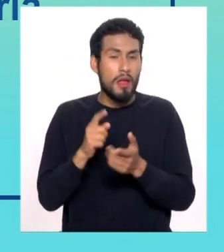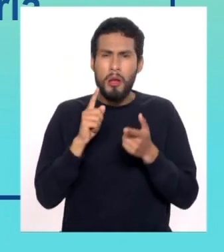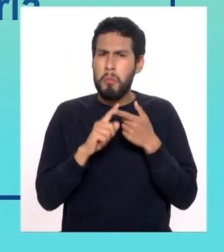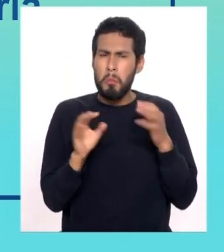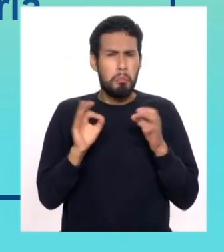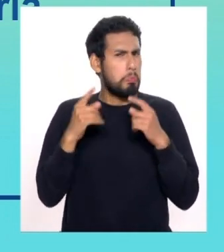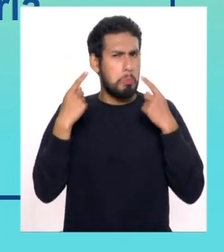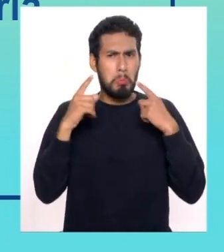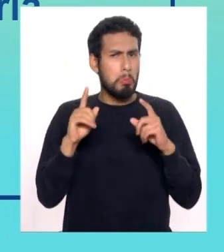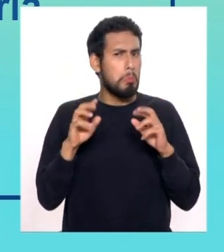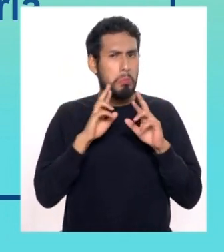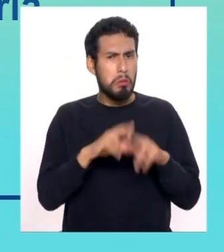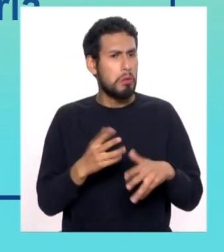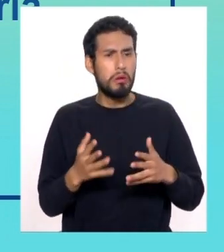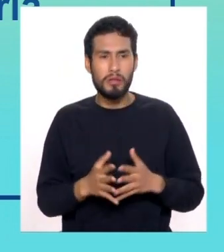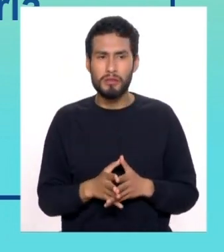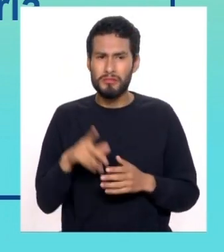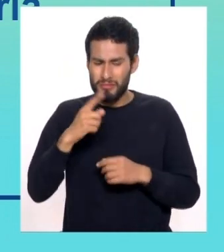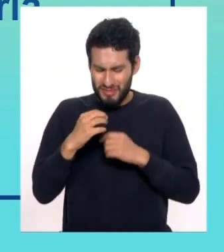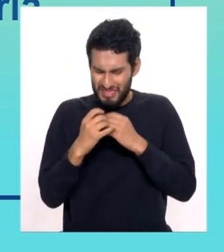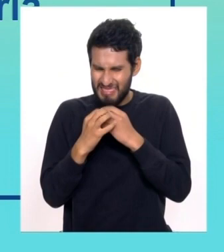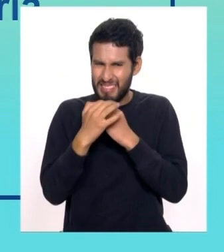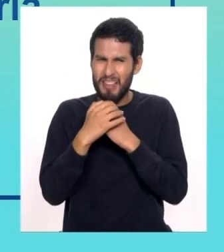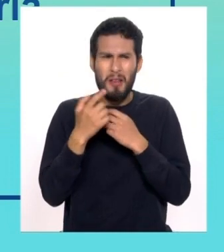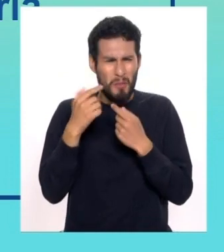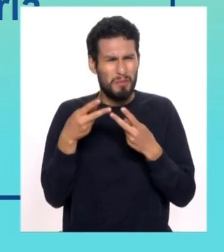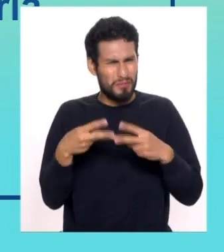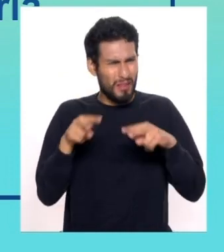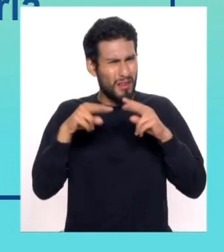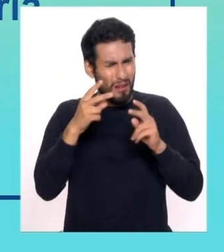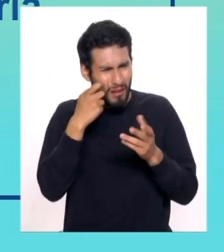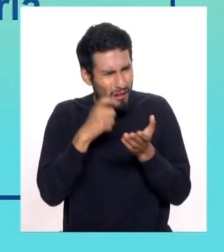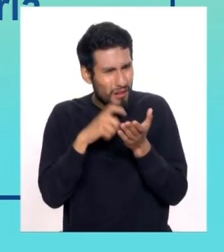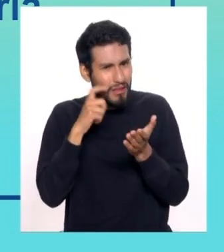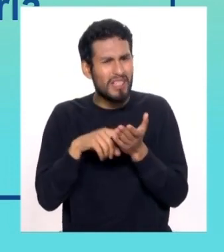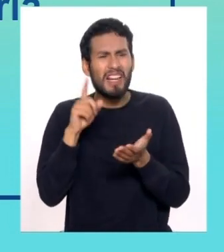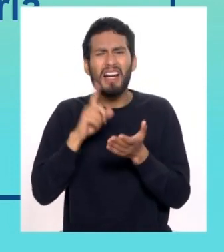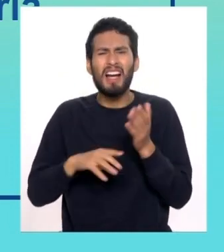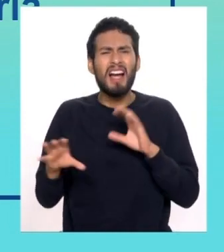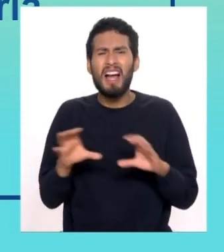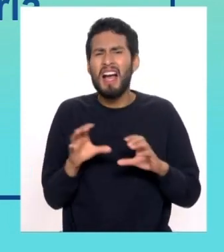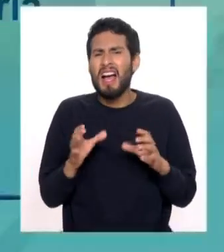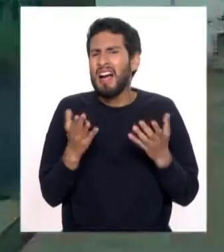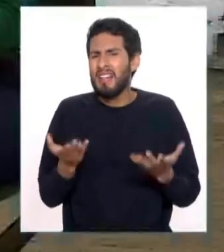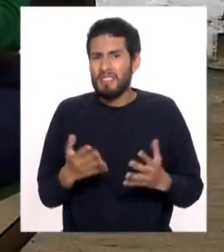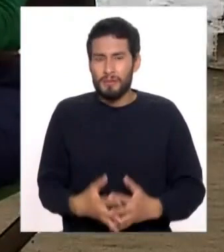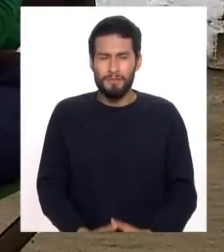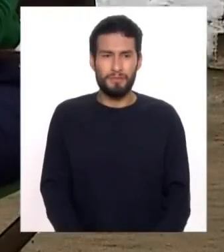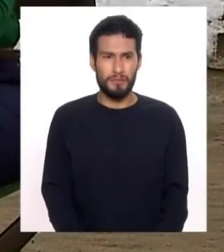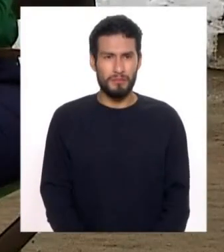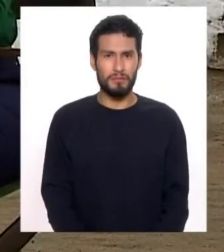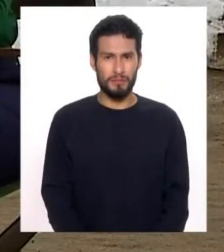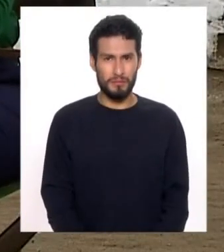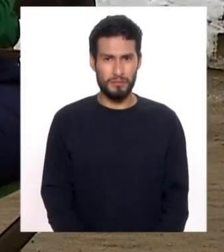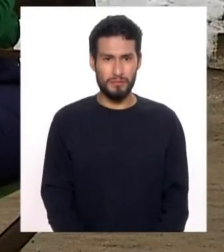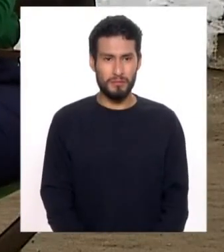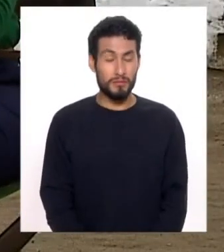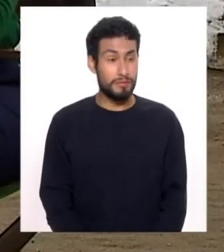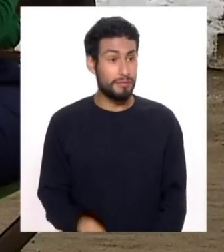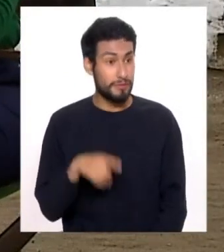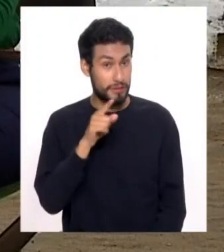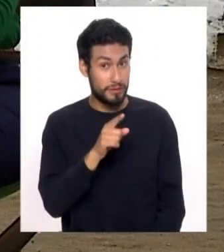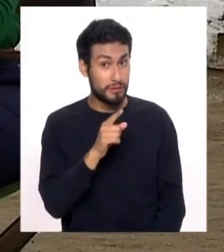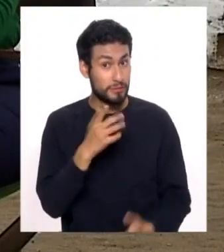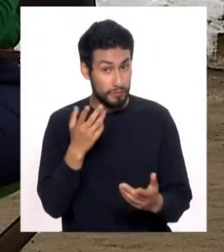no ha dado resultados. Las verrugas cada vez son más notorias. ¿Qué es lo que debería hacer? Bien. Ahí yo creo que